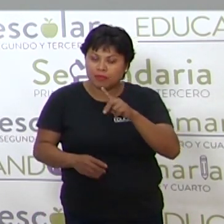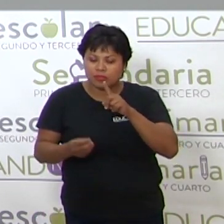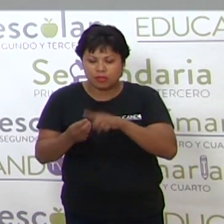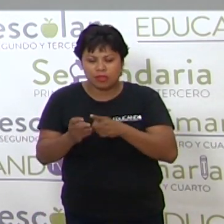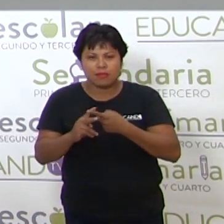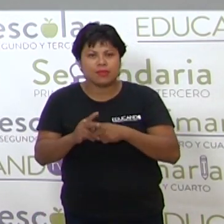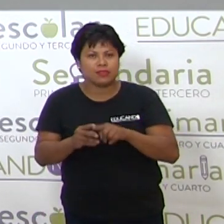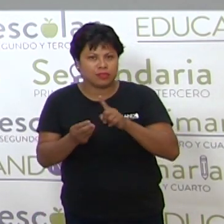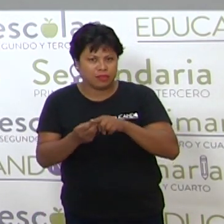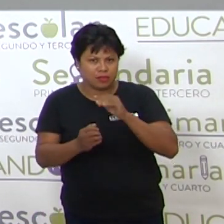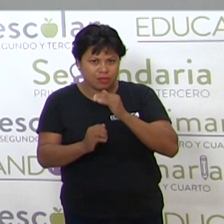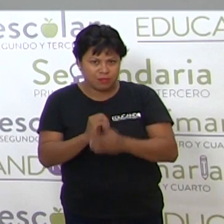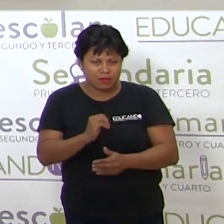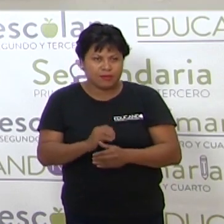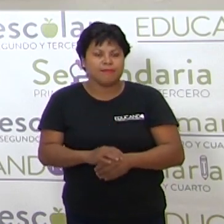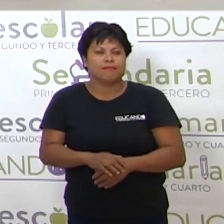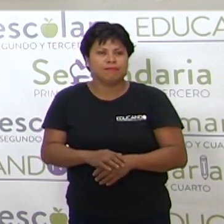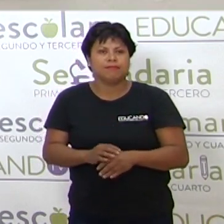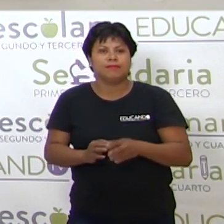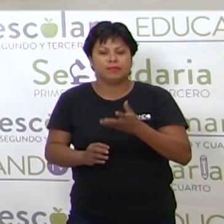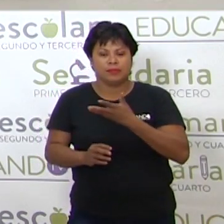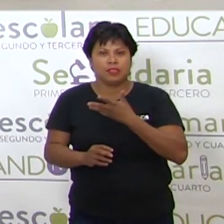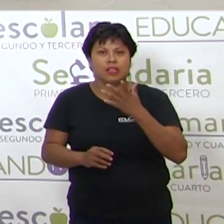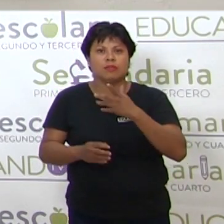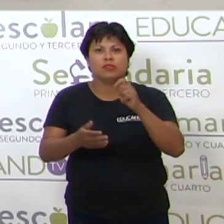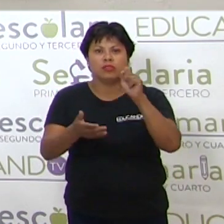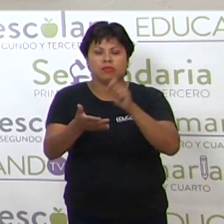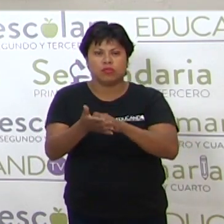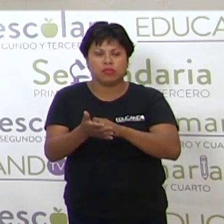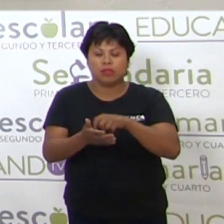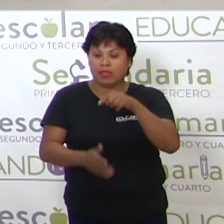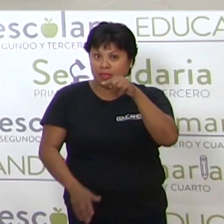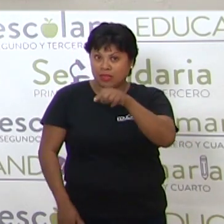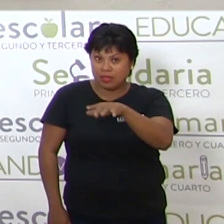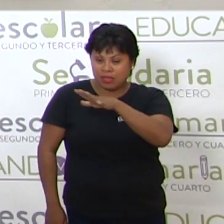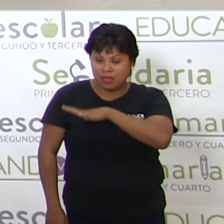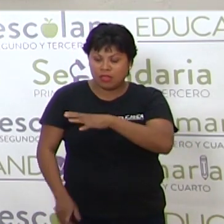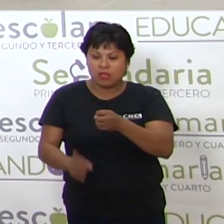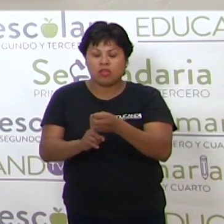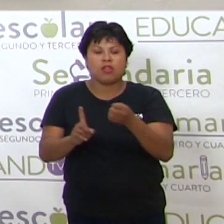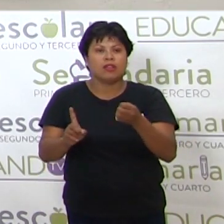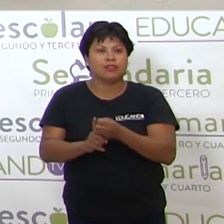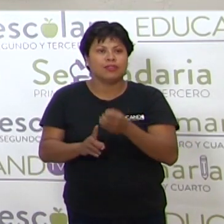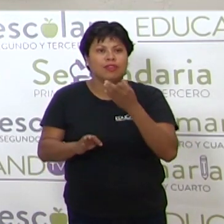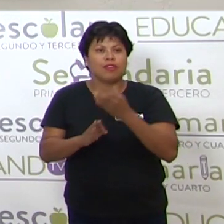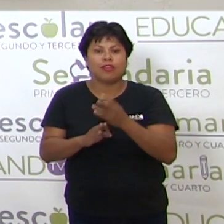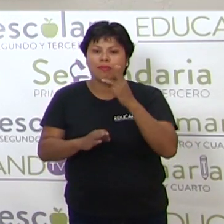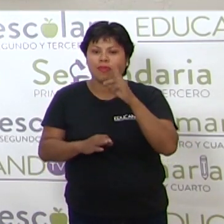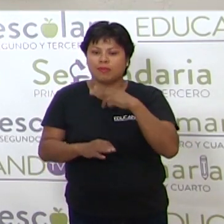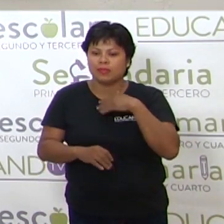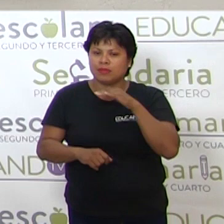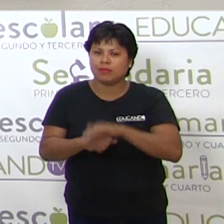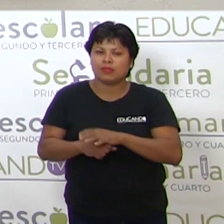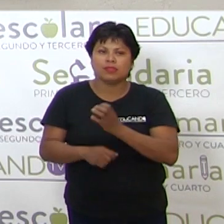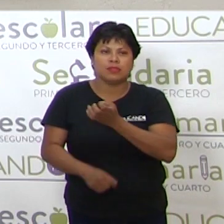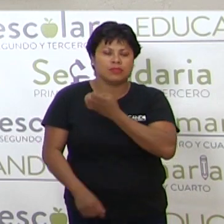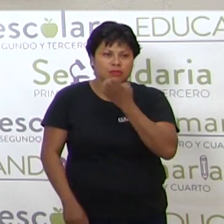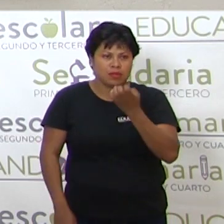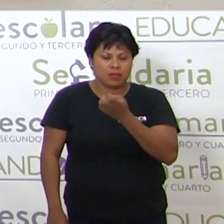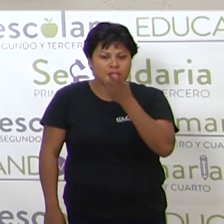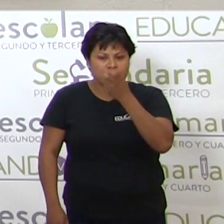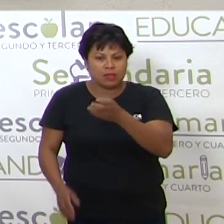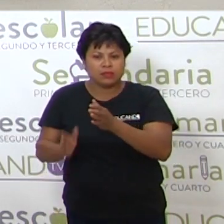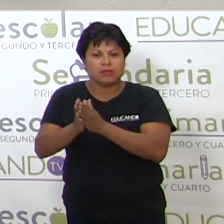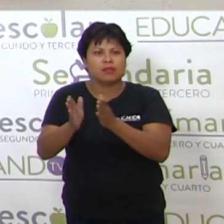empieza y dónde termina tenemos el punto aquí hay una oración hoy vi a mis amigos en la escuela este